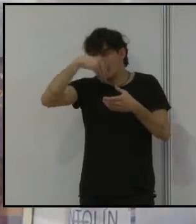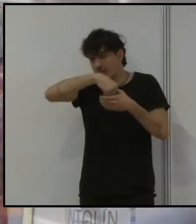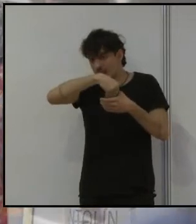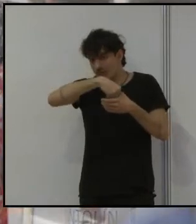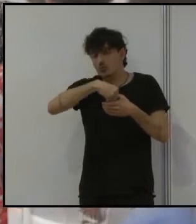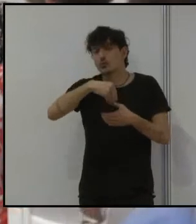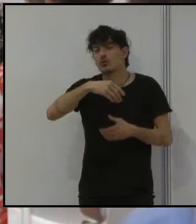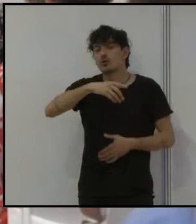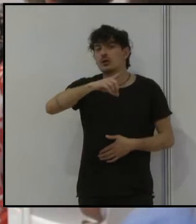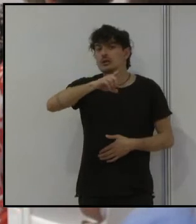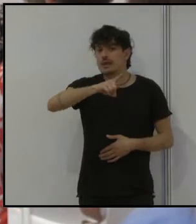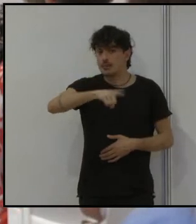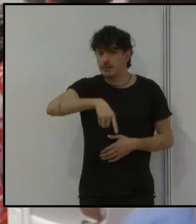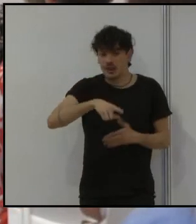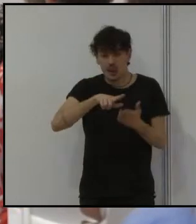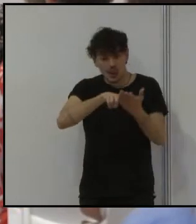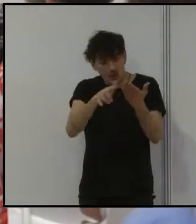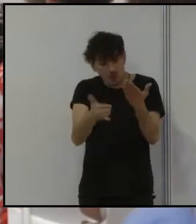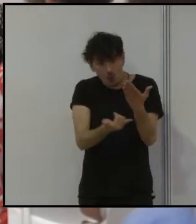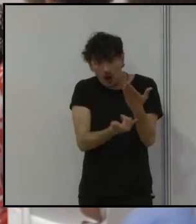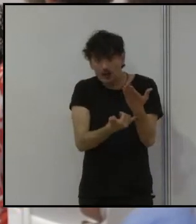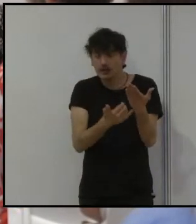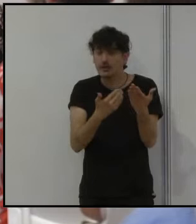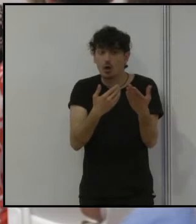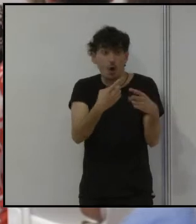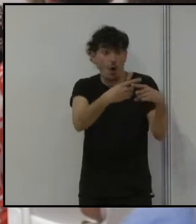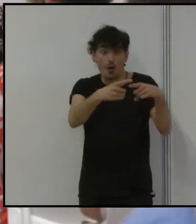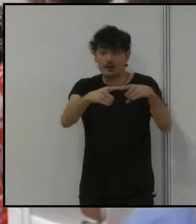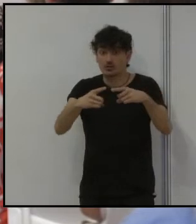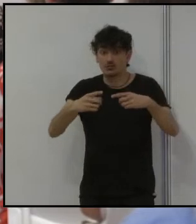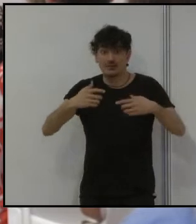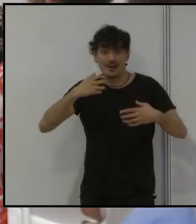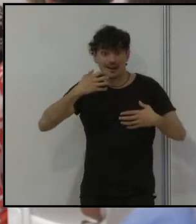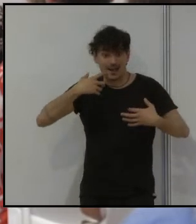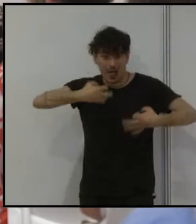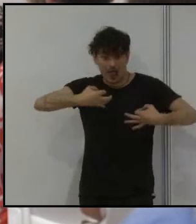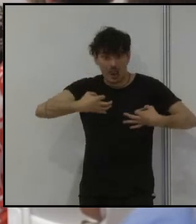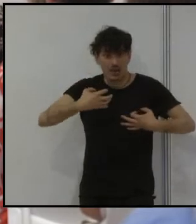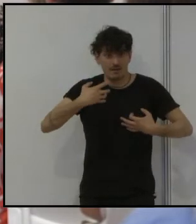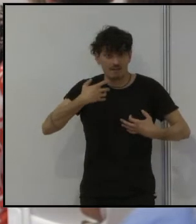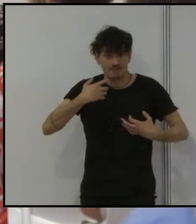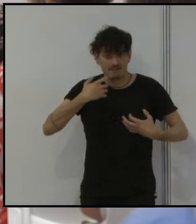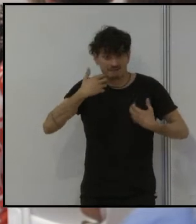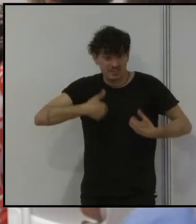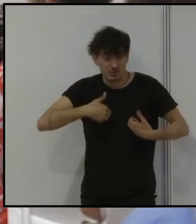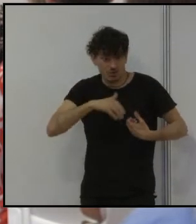el lenguaje porque el lenguaje es un objeto físico. El lenguaje es algo